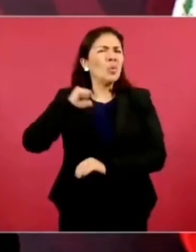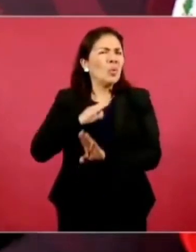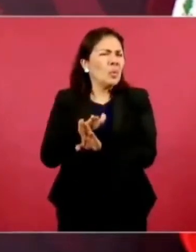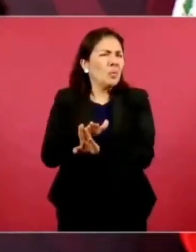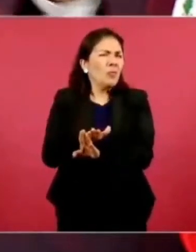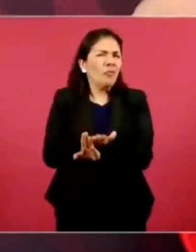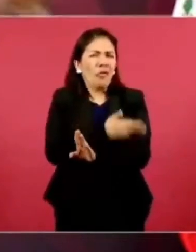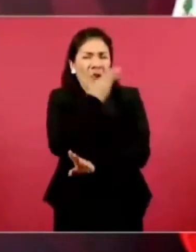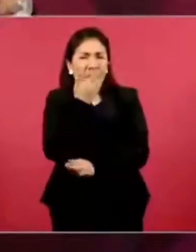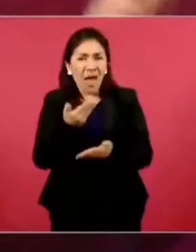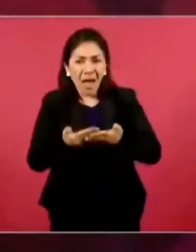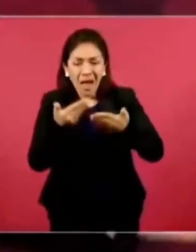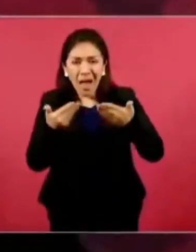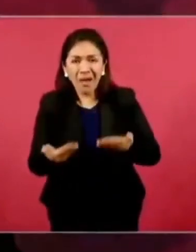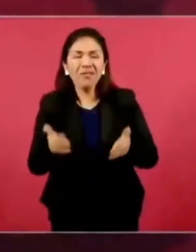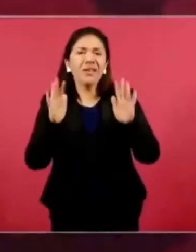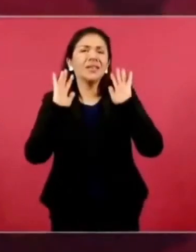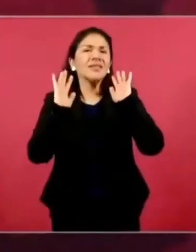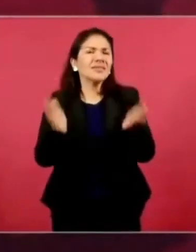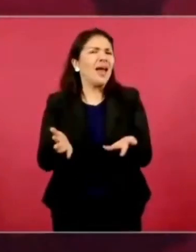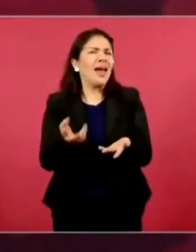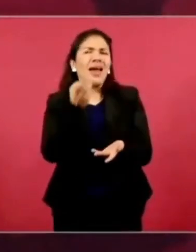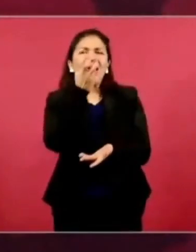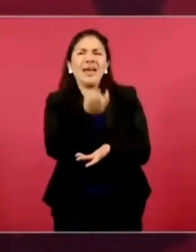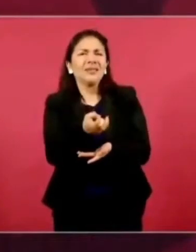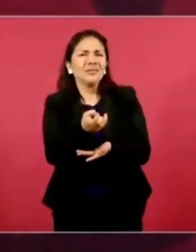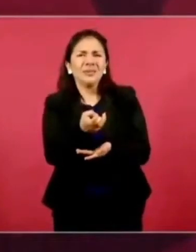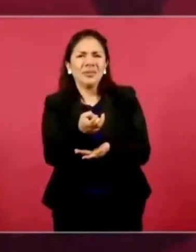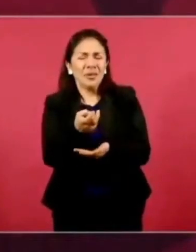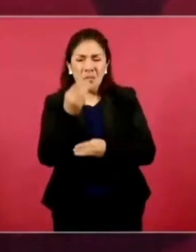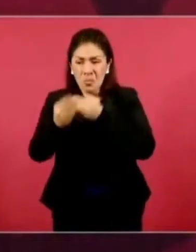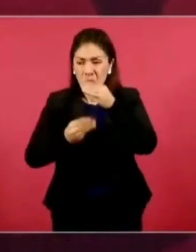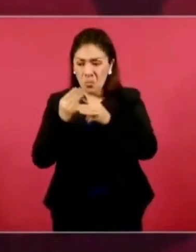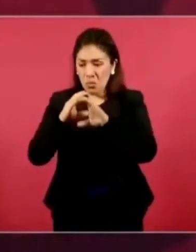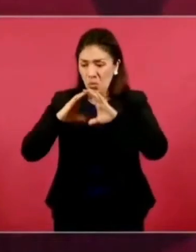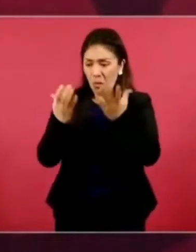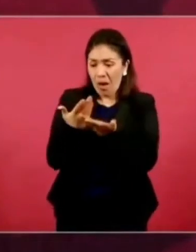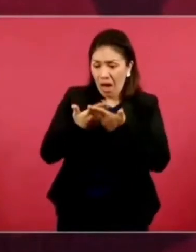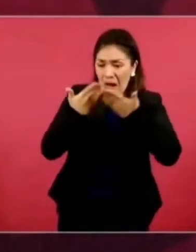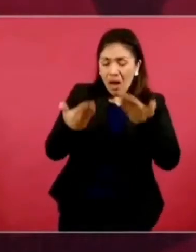eso no tiene nada que ver con el mundo actual,